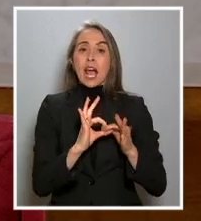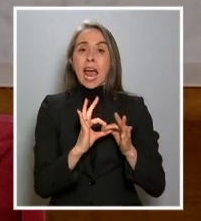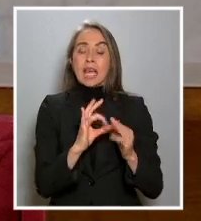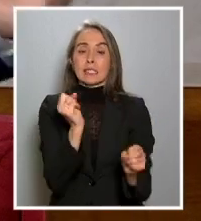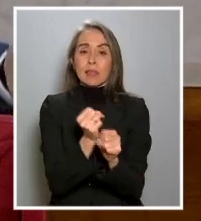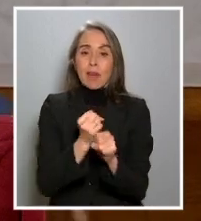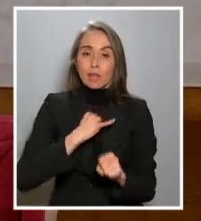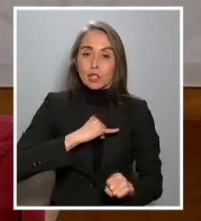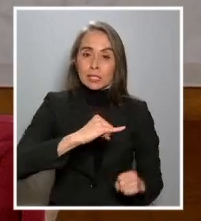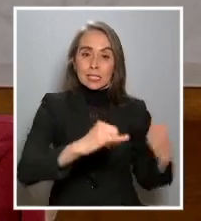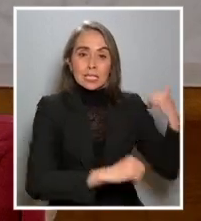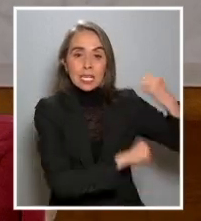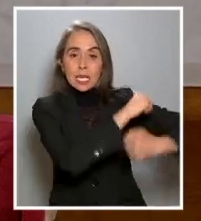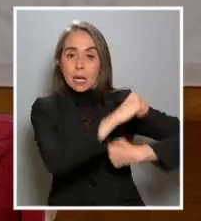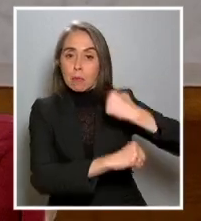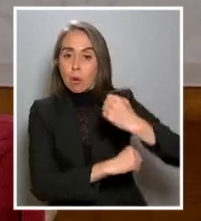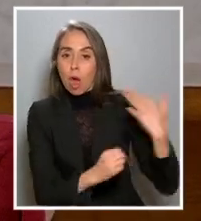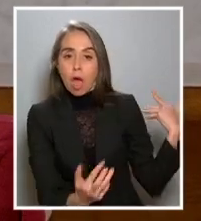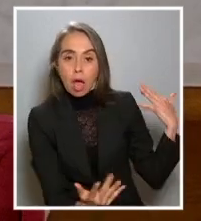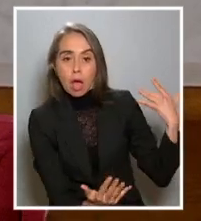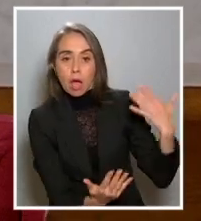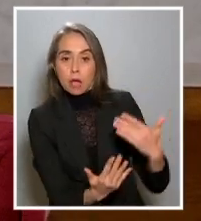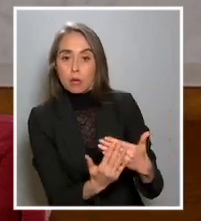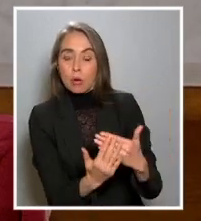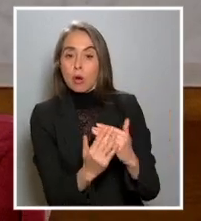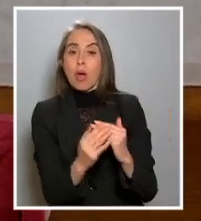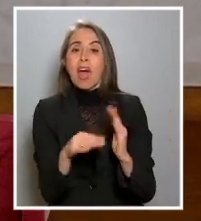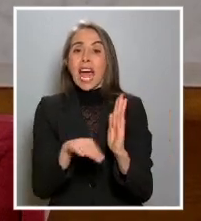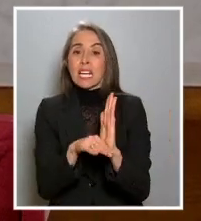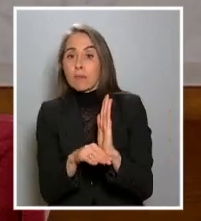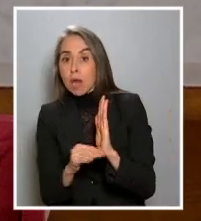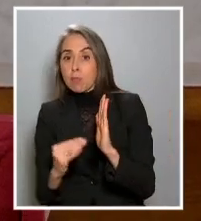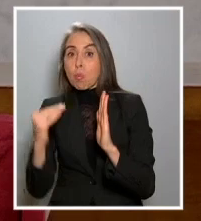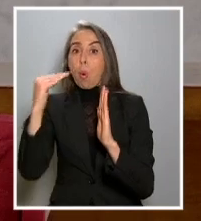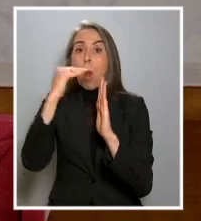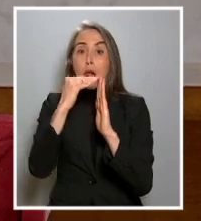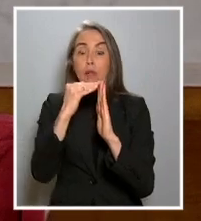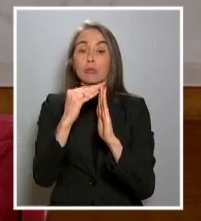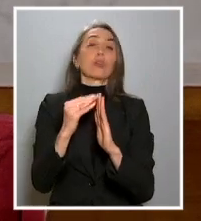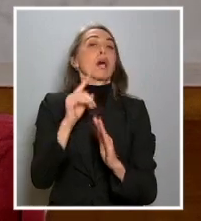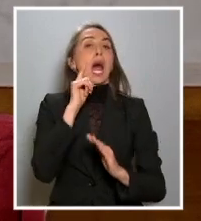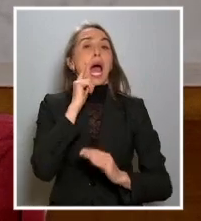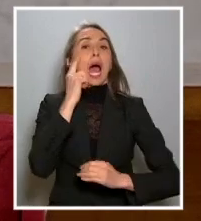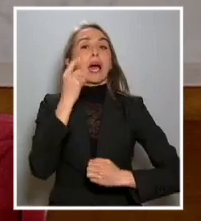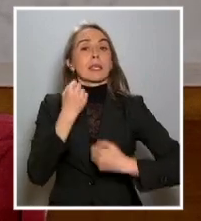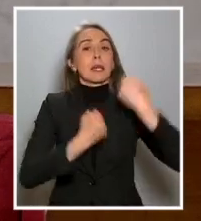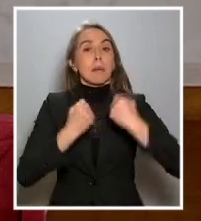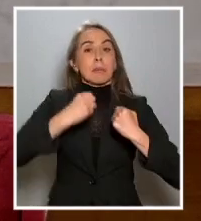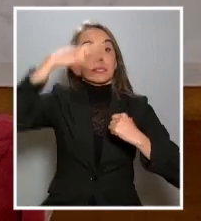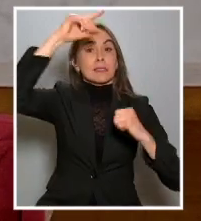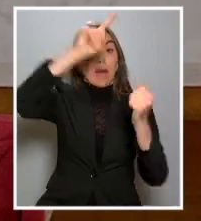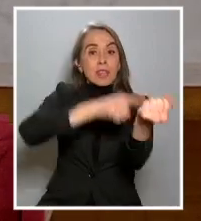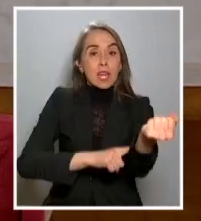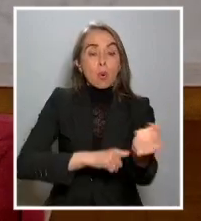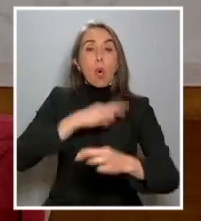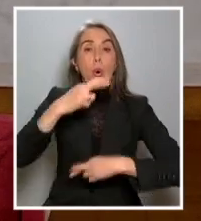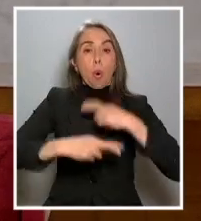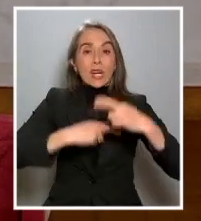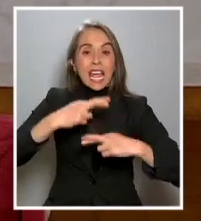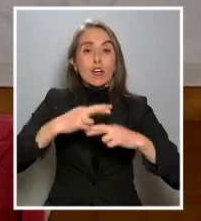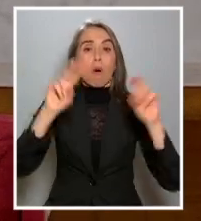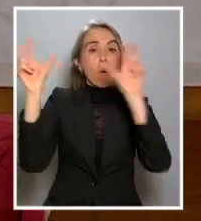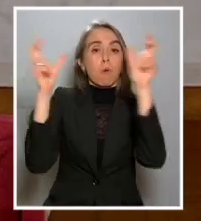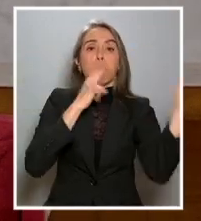labor continuada de tantos años, es de alto nivel. Poseemos una matriz energética renovable y sostenible, y